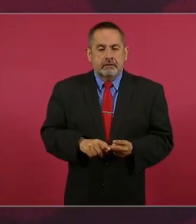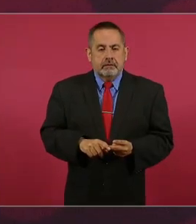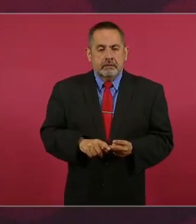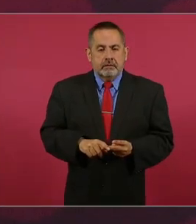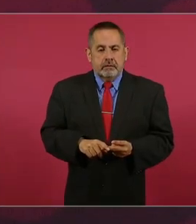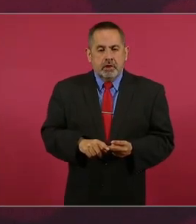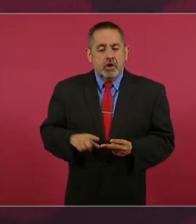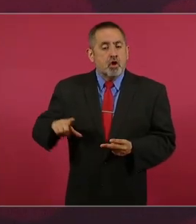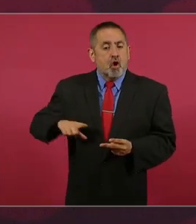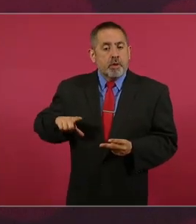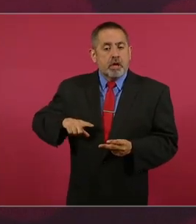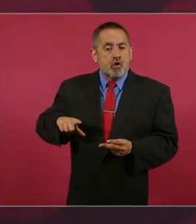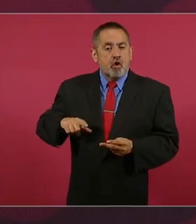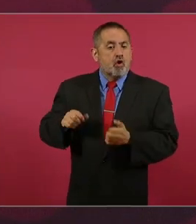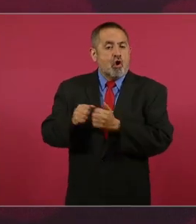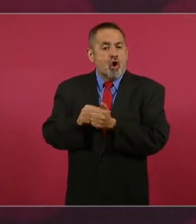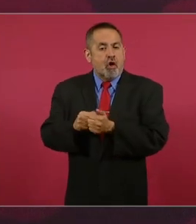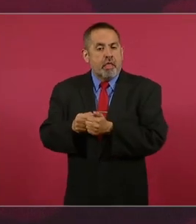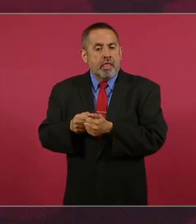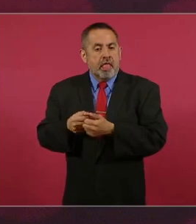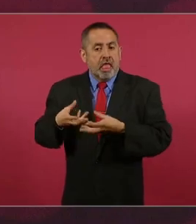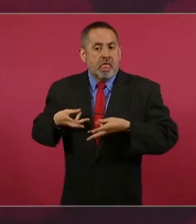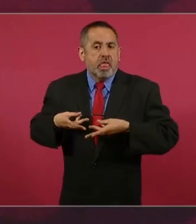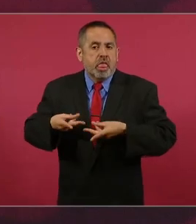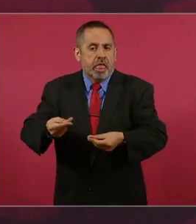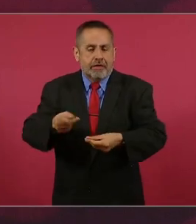gobernar con austeridad para